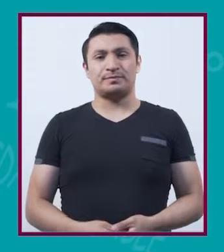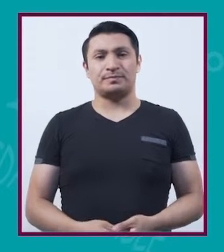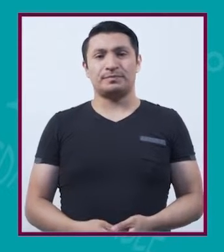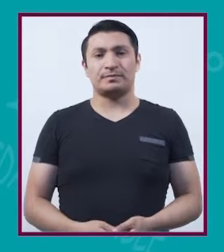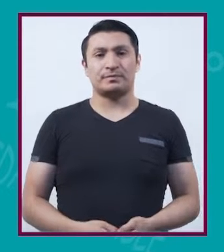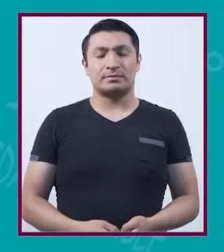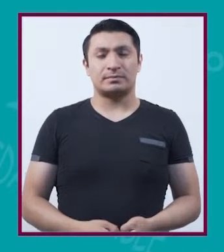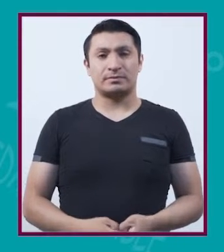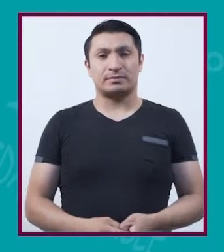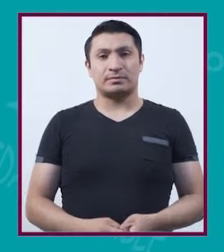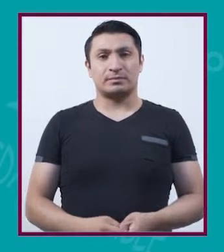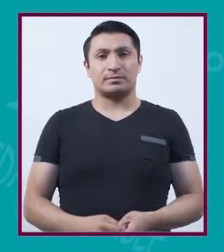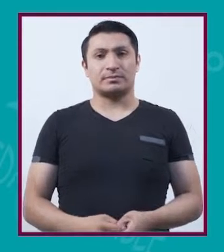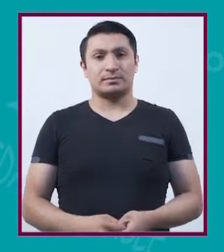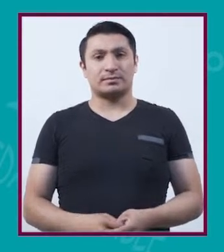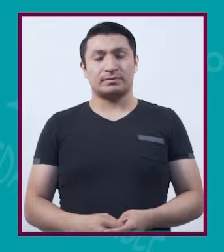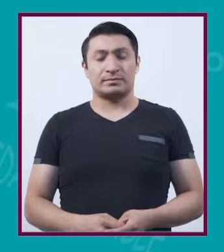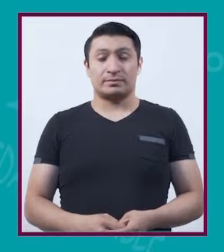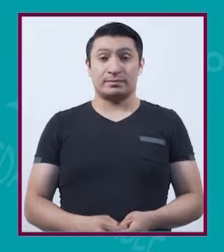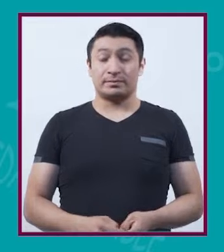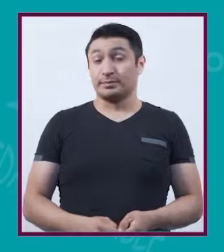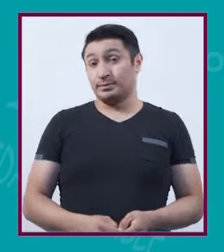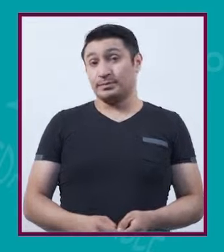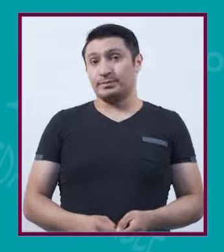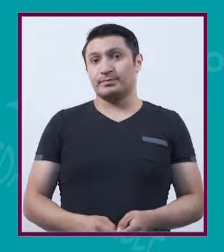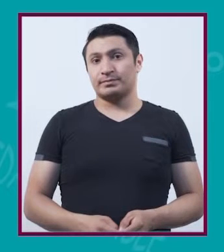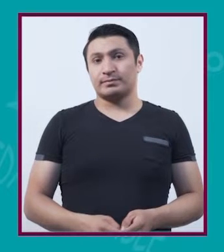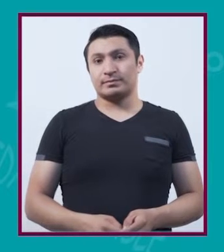que pagamos las y los mexicanos?